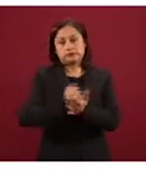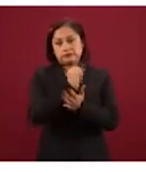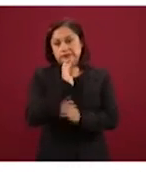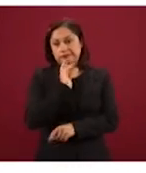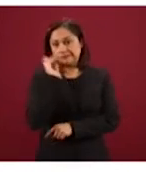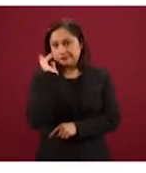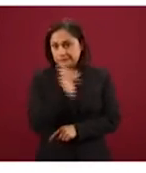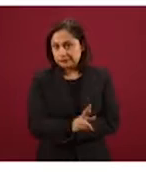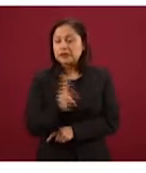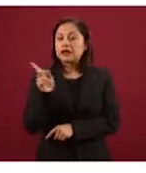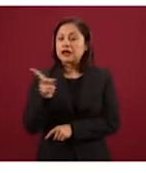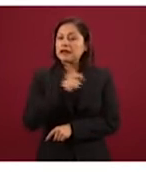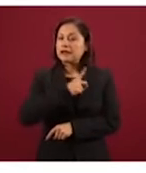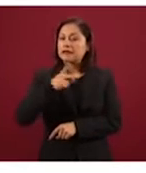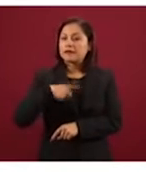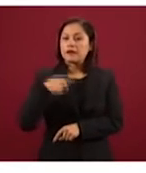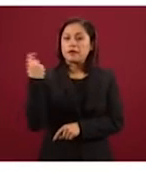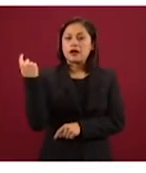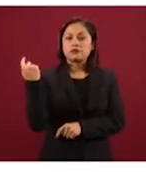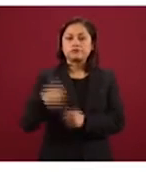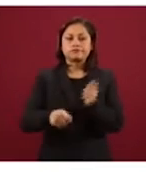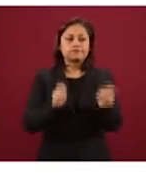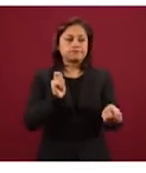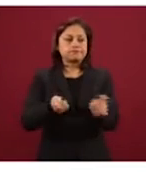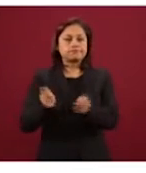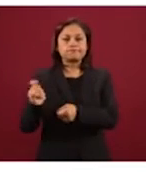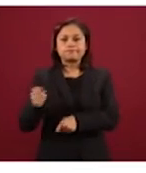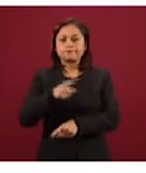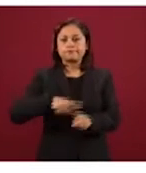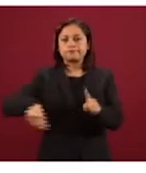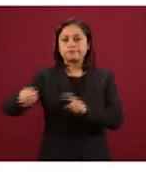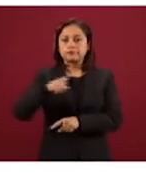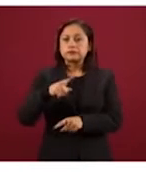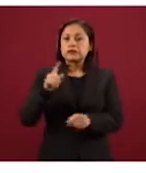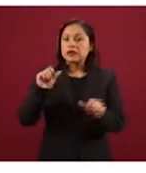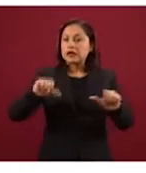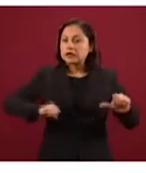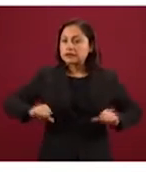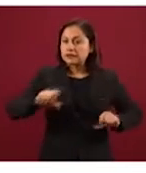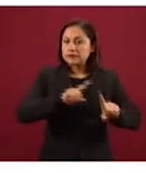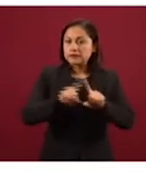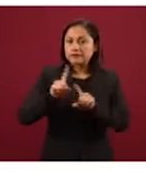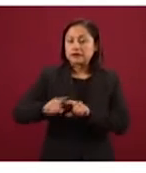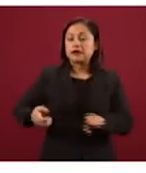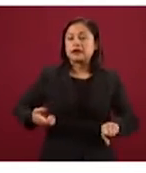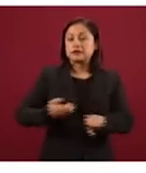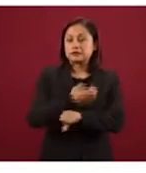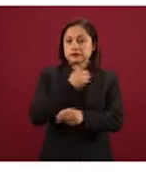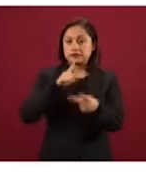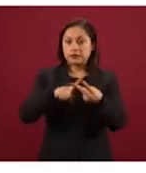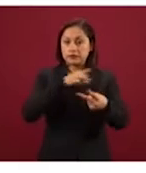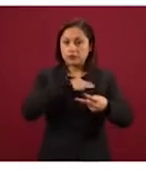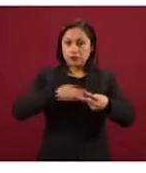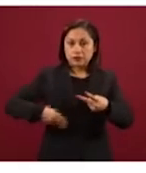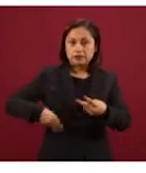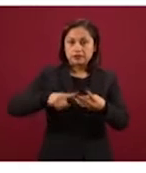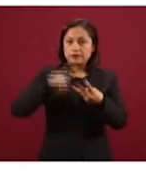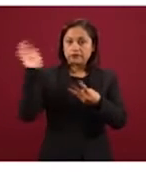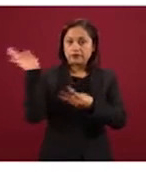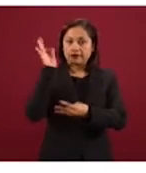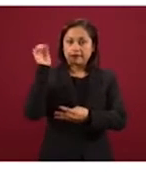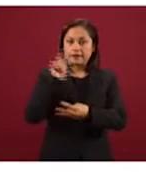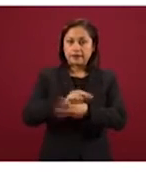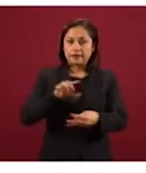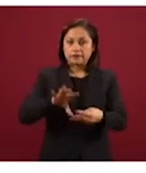articular, tiene que orquestar las acciones entre el nivel federal, el nivel estatal y el nivel municipal. Esta es una